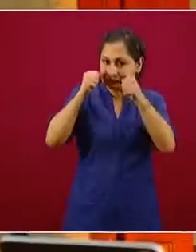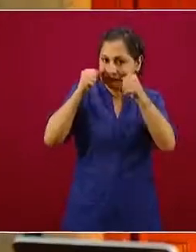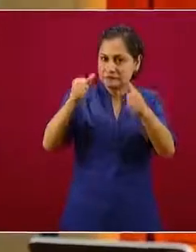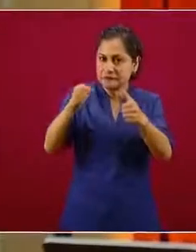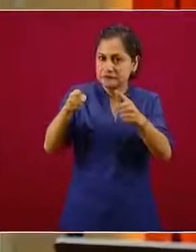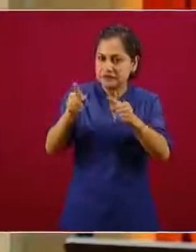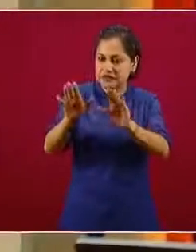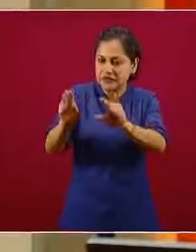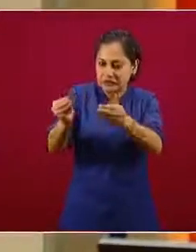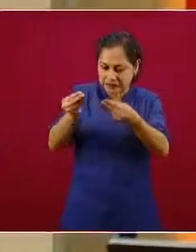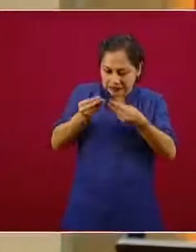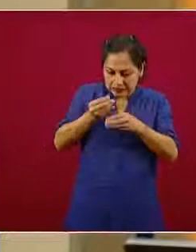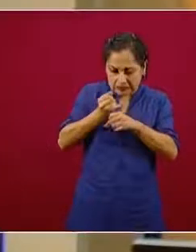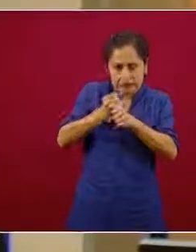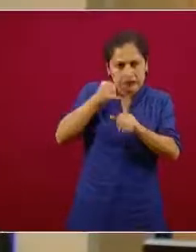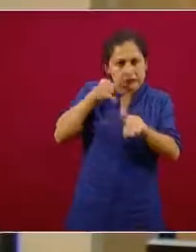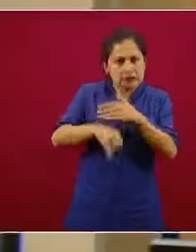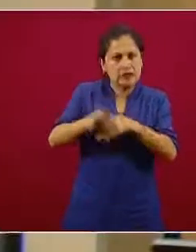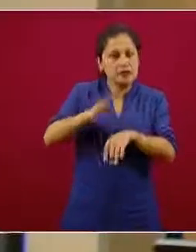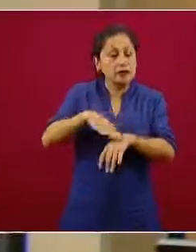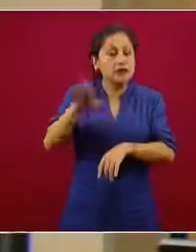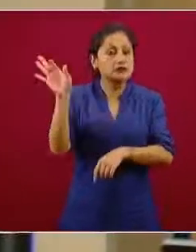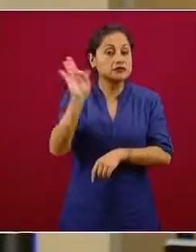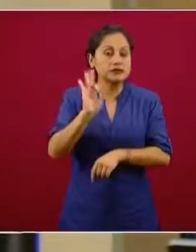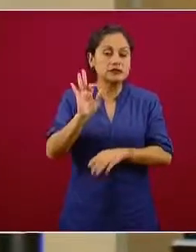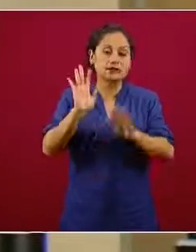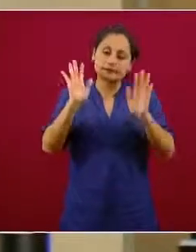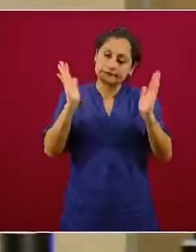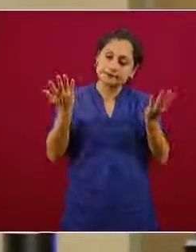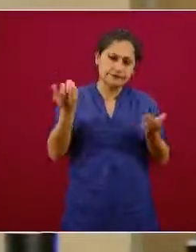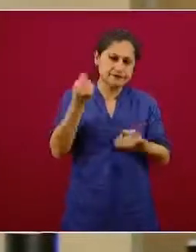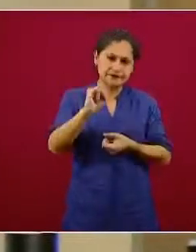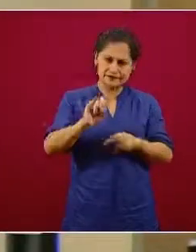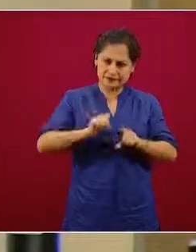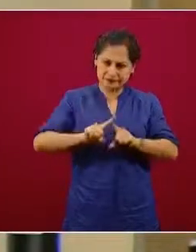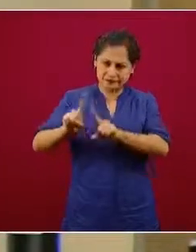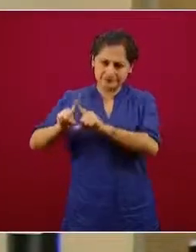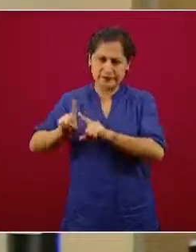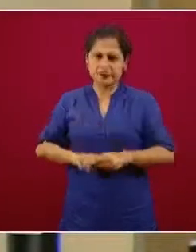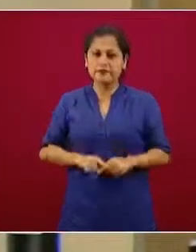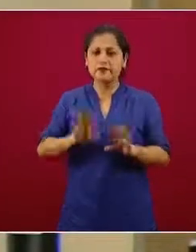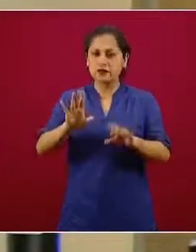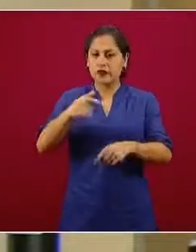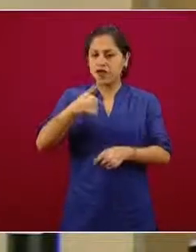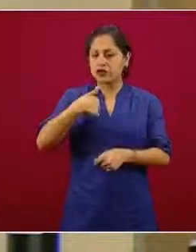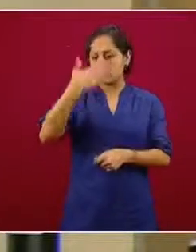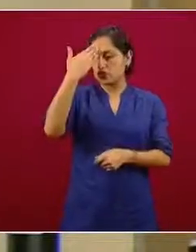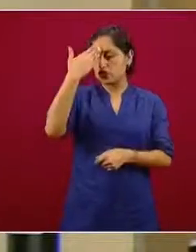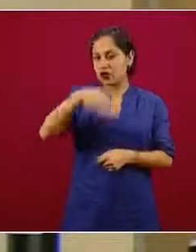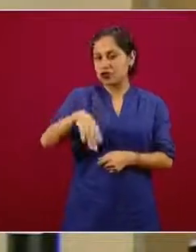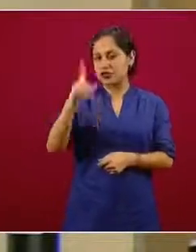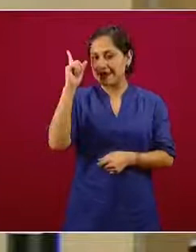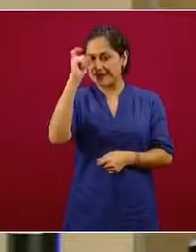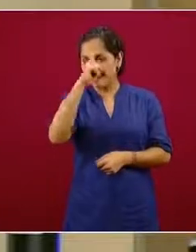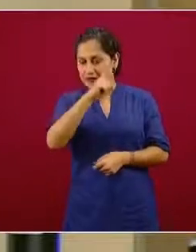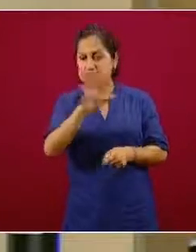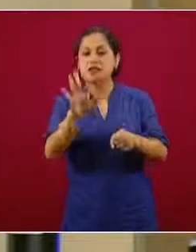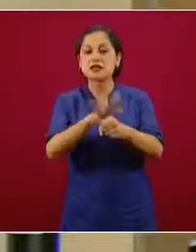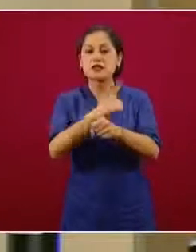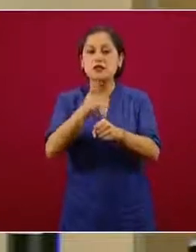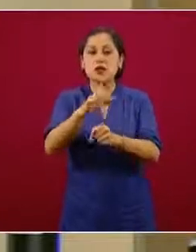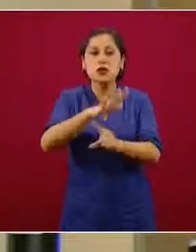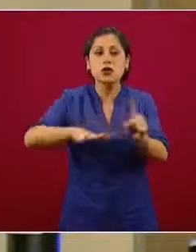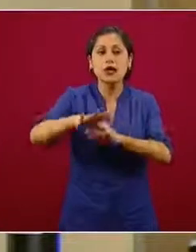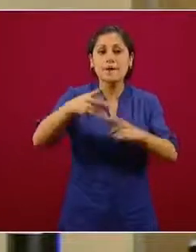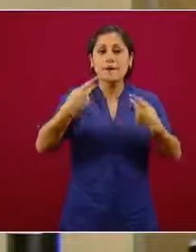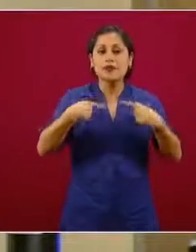particular. Yo sé que es difícil, lo mencionábamos también en varias ocasiones, a veces la sociedad quisiera tener